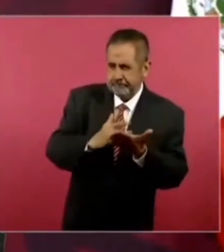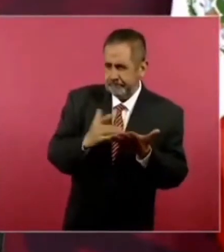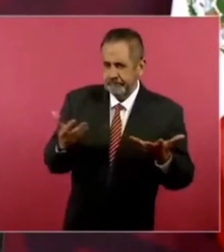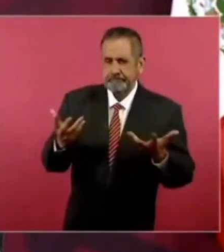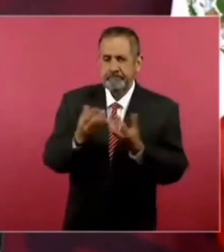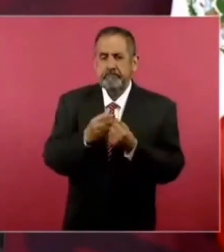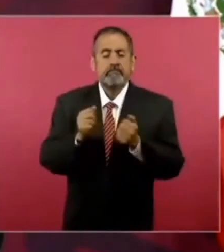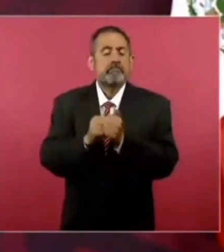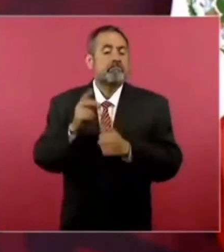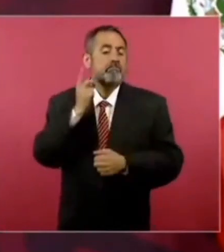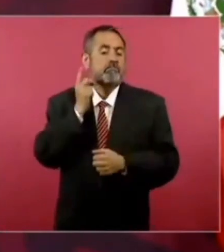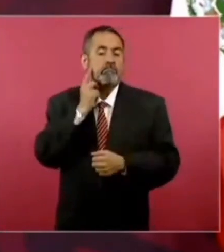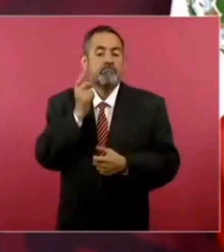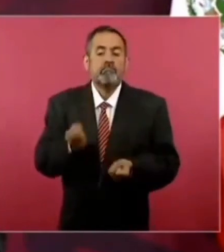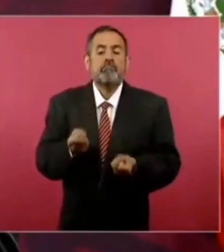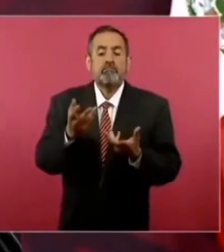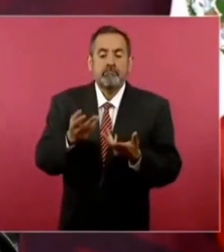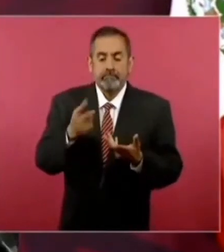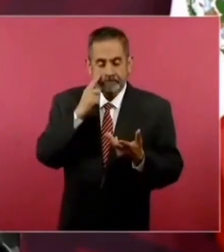los diputados que se requieren.